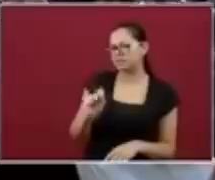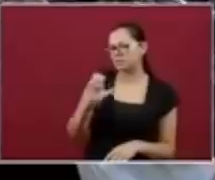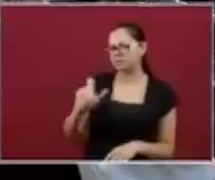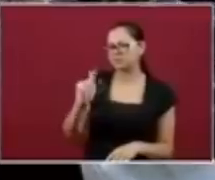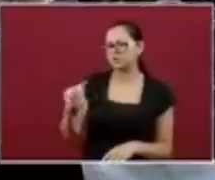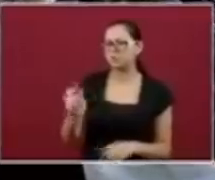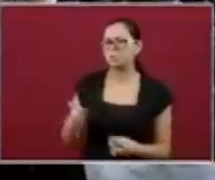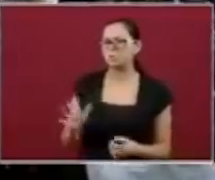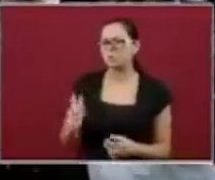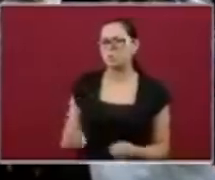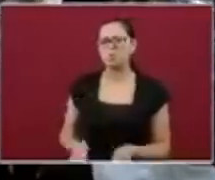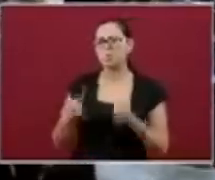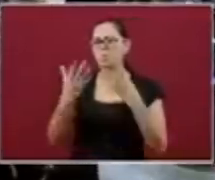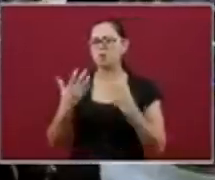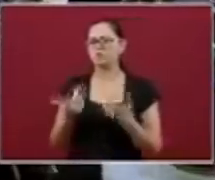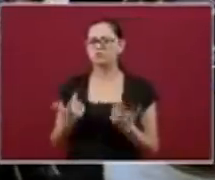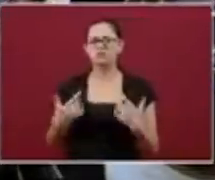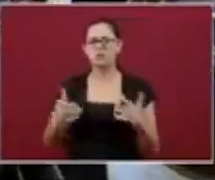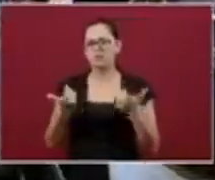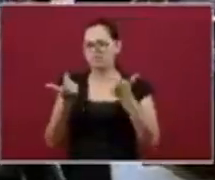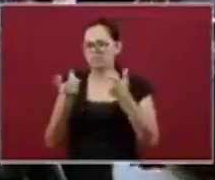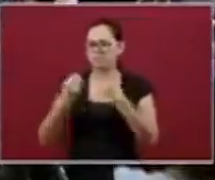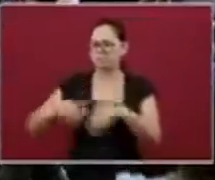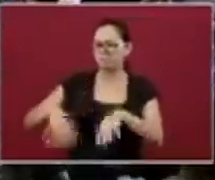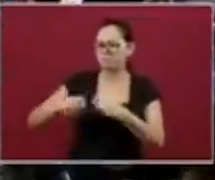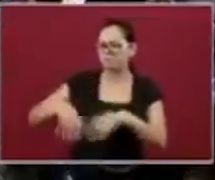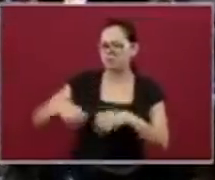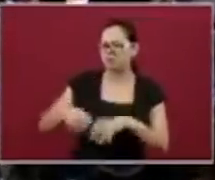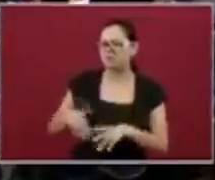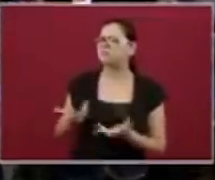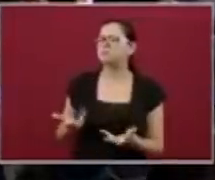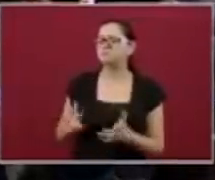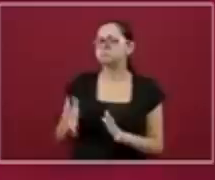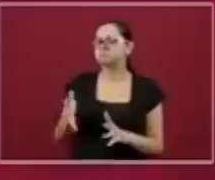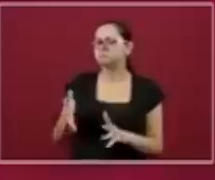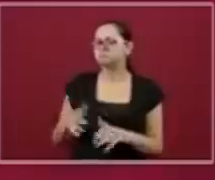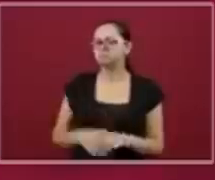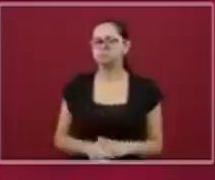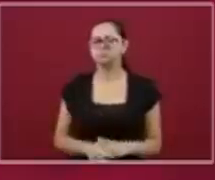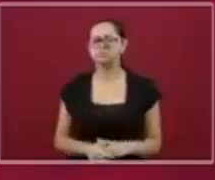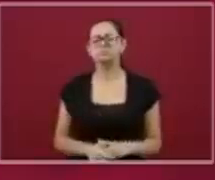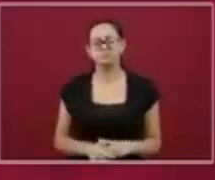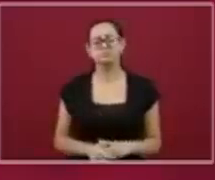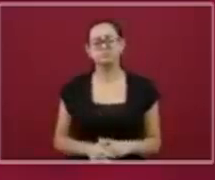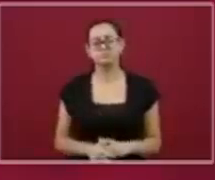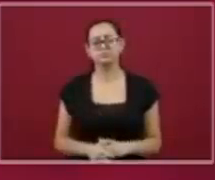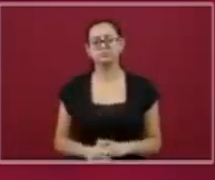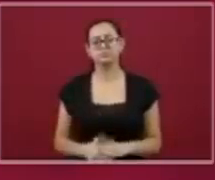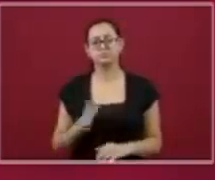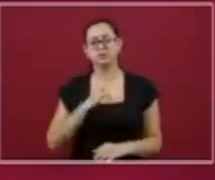de las pérdidas que genera la toma de casetas. Sí, se tiene. Por parte de la Secretaría de